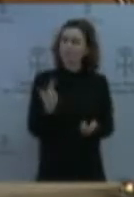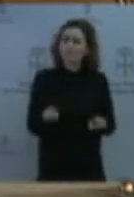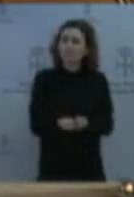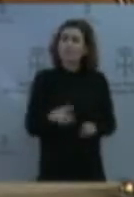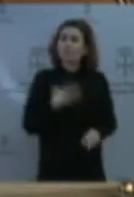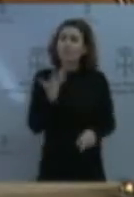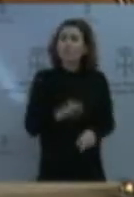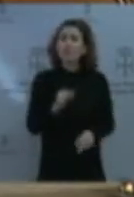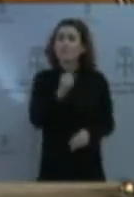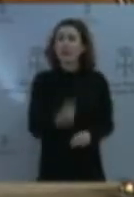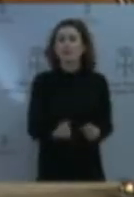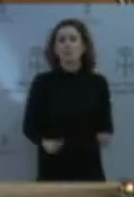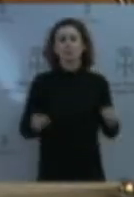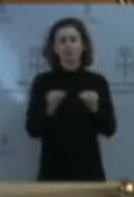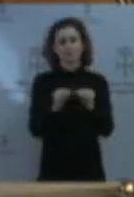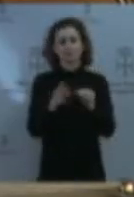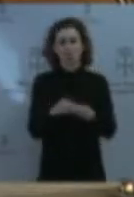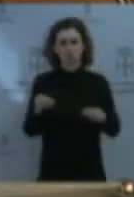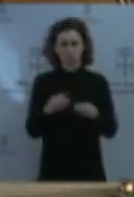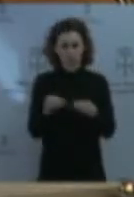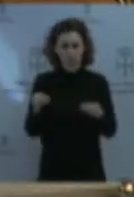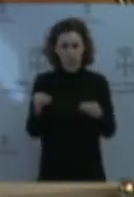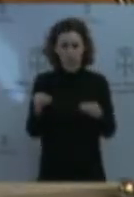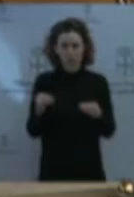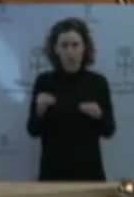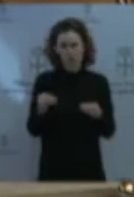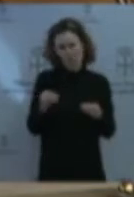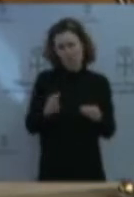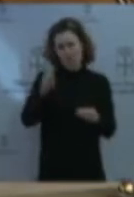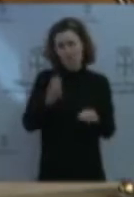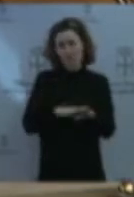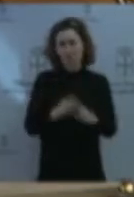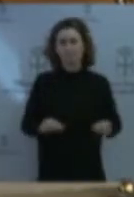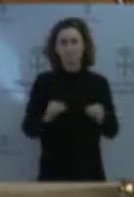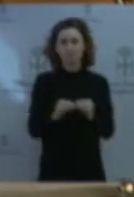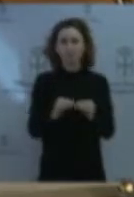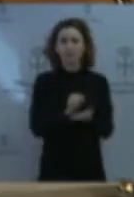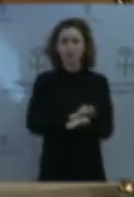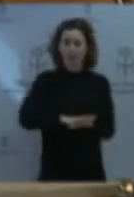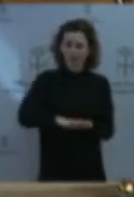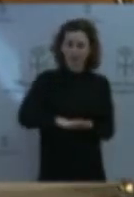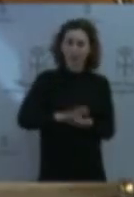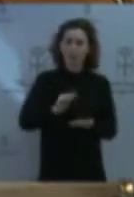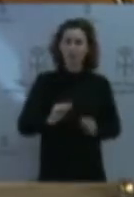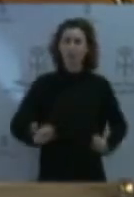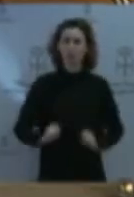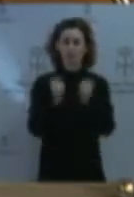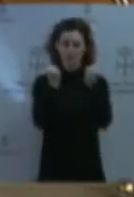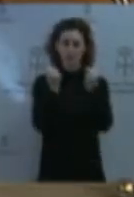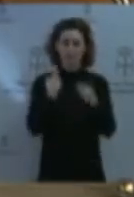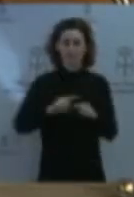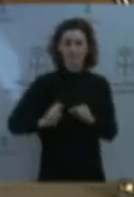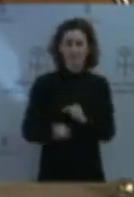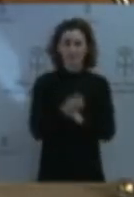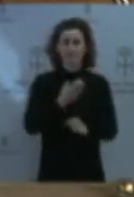que son y es posible compatibilizar, que van a garantizar la supervivencia de estos bienes patrimoniales importantes y que no ponen en peligro